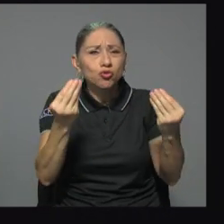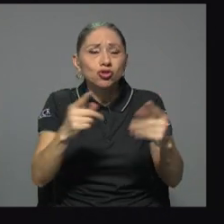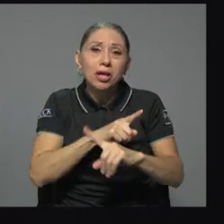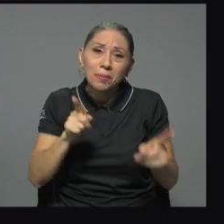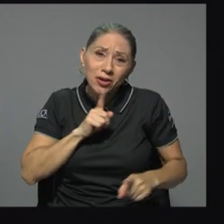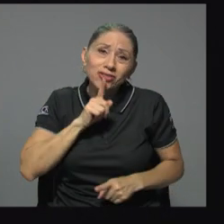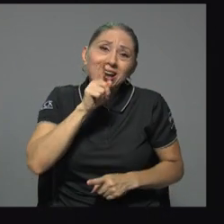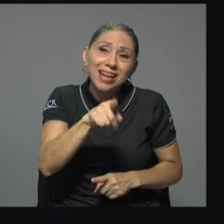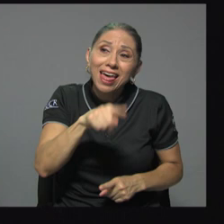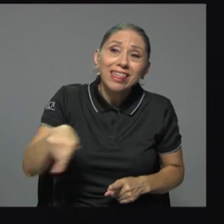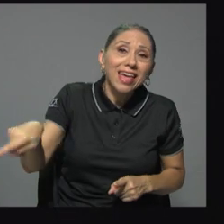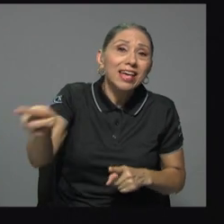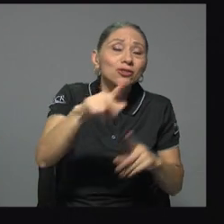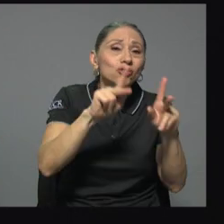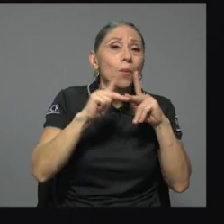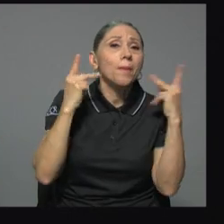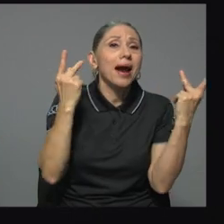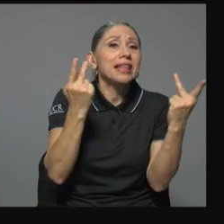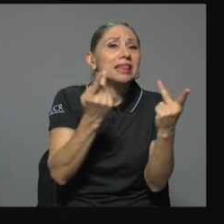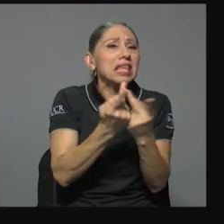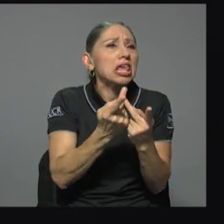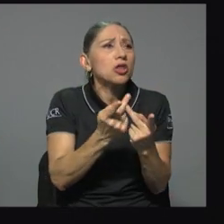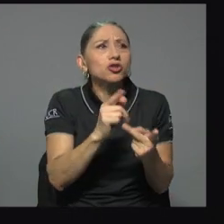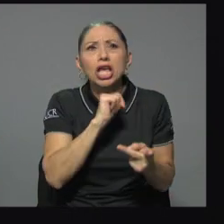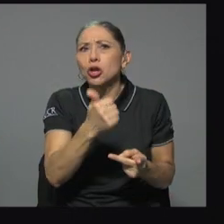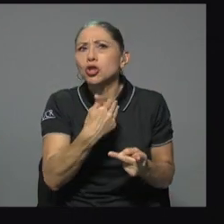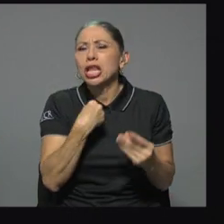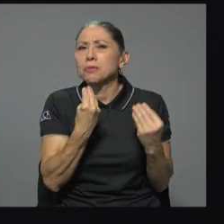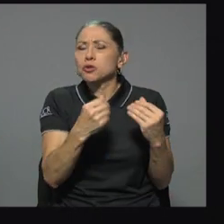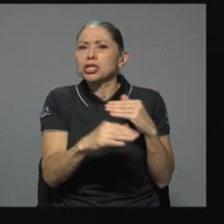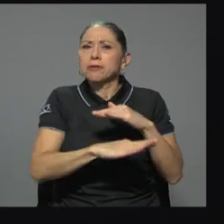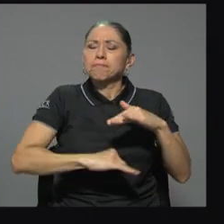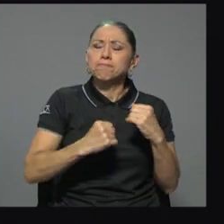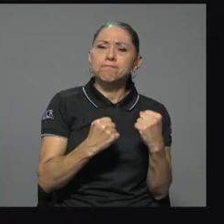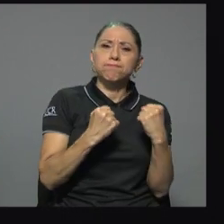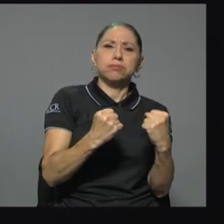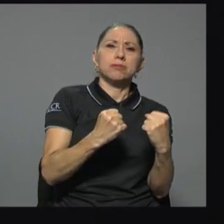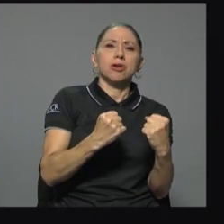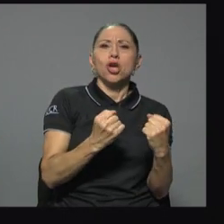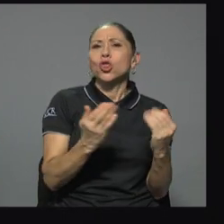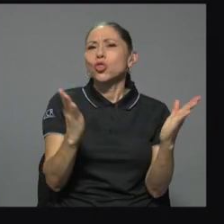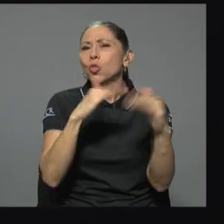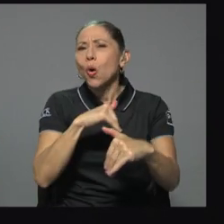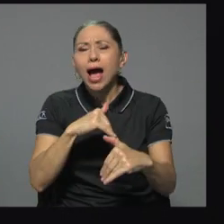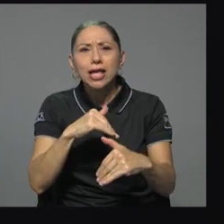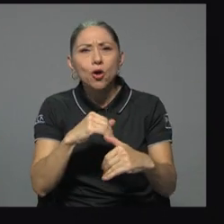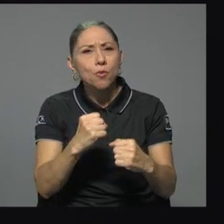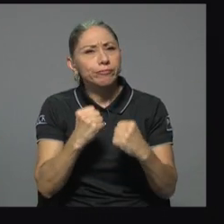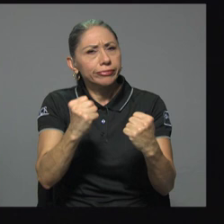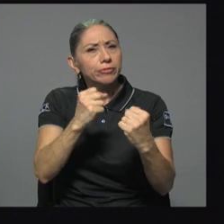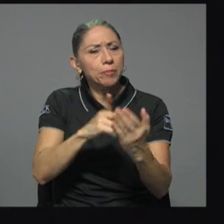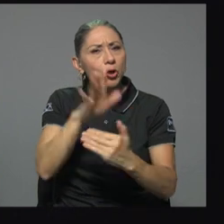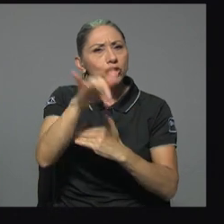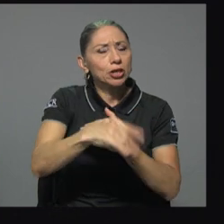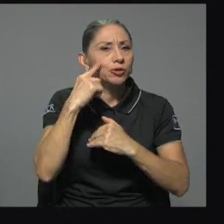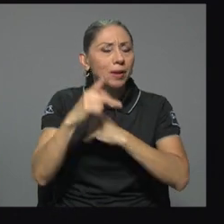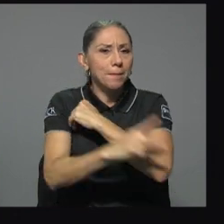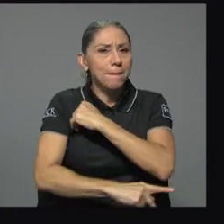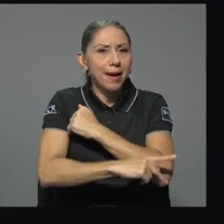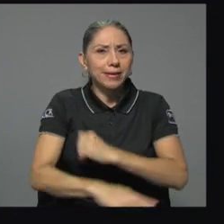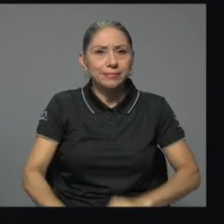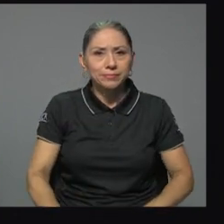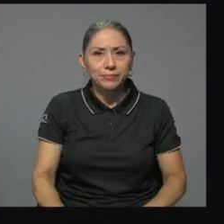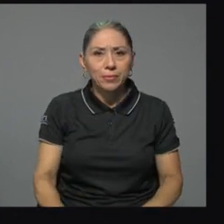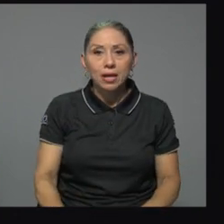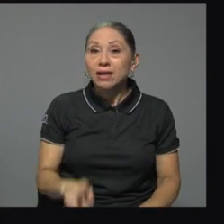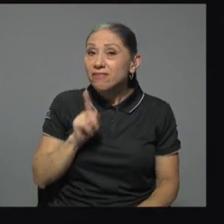partidos franquicias sin gran estructura sin grandes bases o proyectos país sólidos bueno realmente no sé